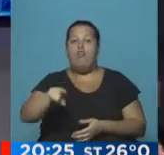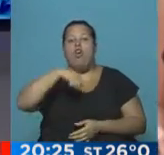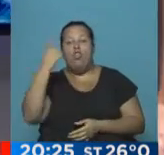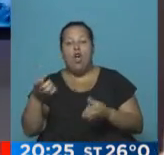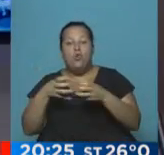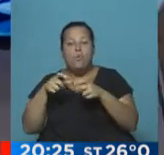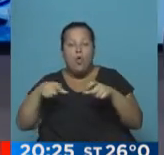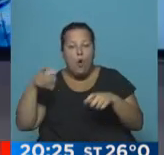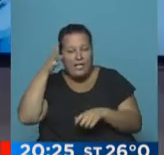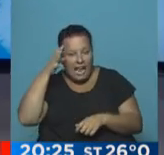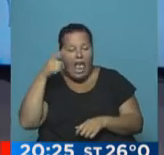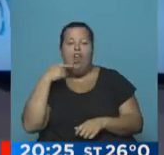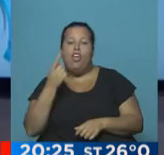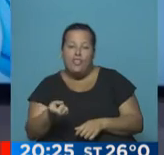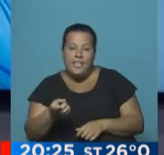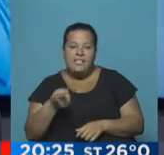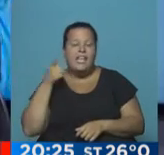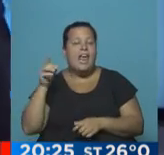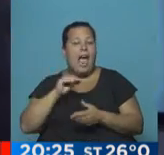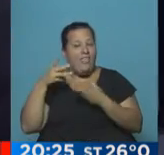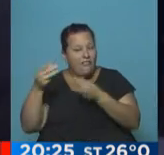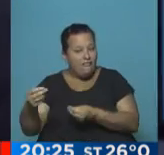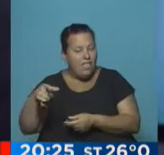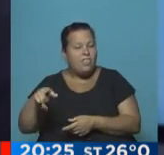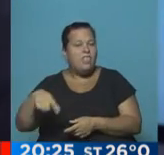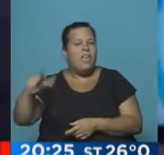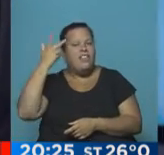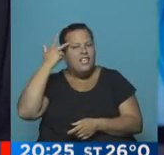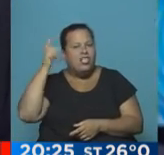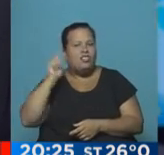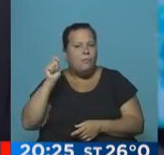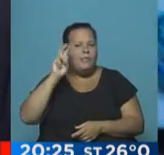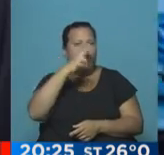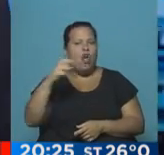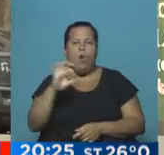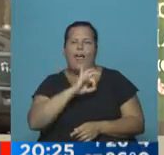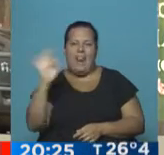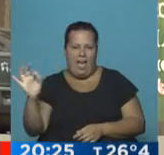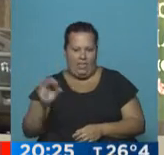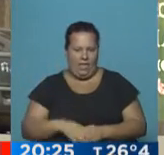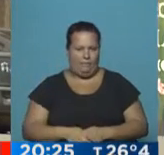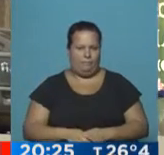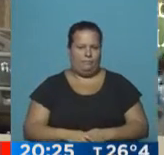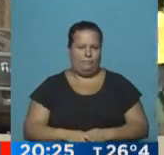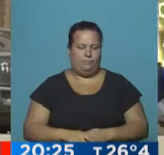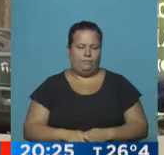de bonistas italianos indicó que sus defendidos hace 18 meses que no cobran.